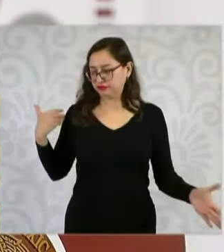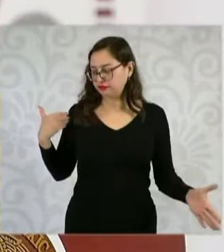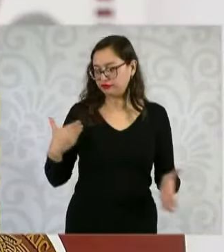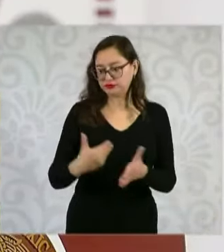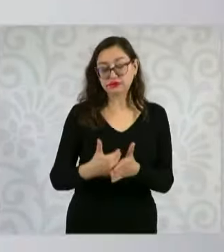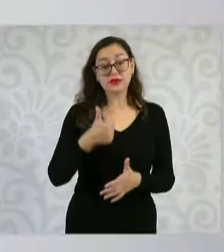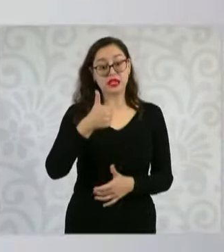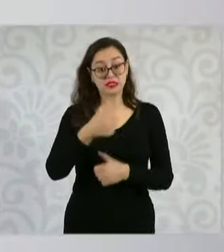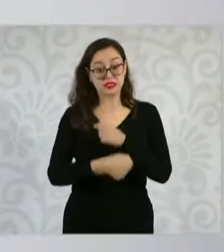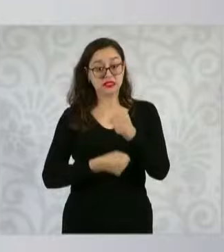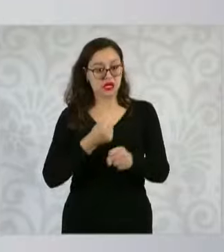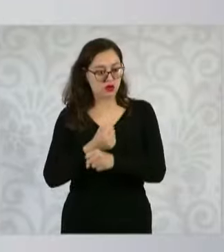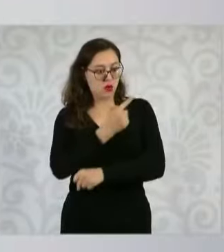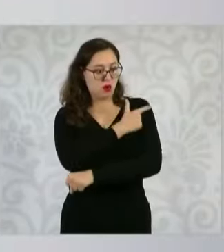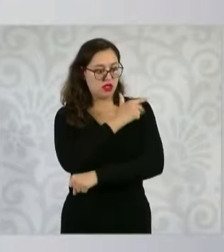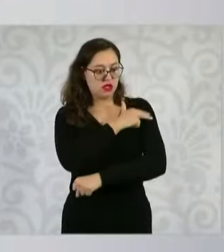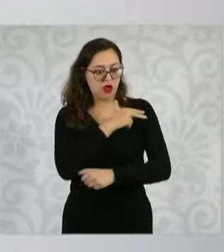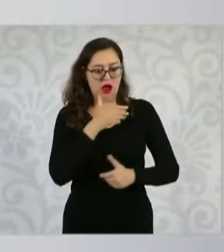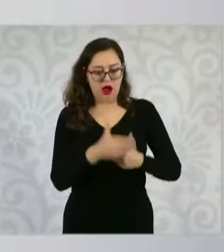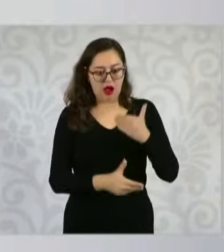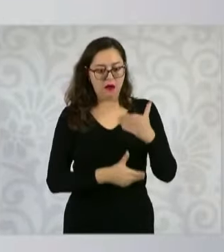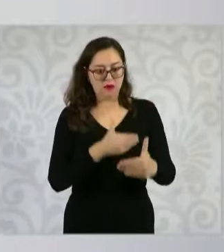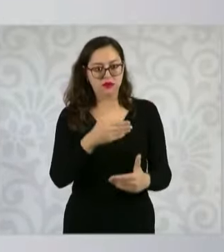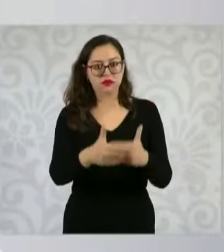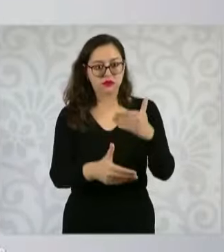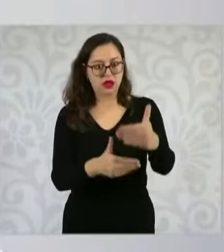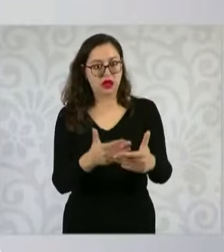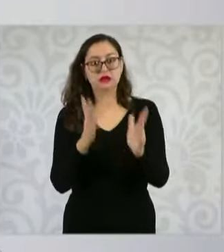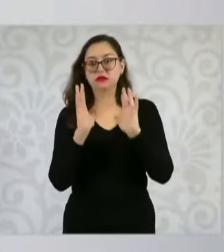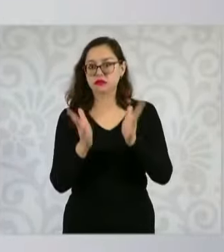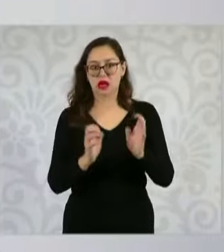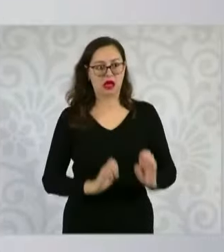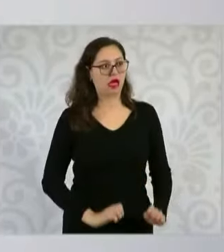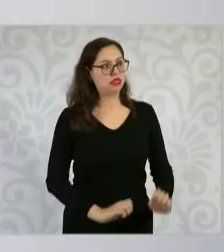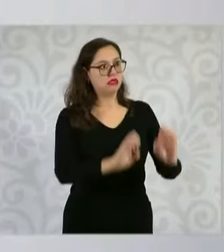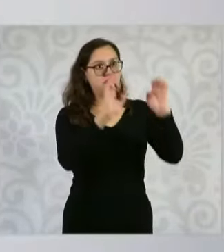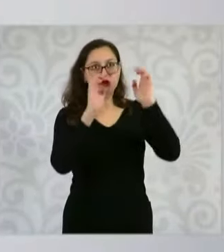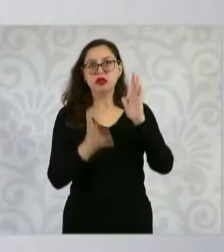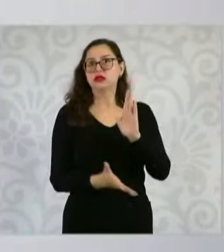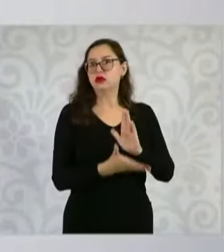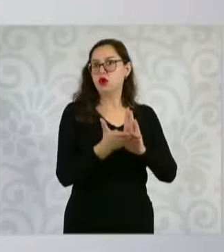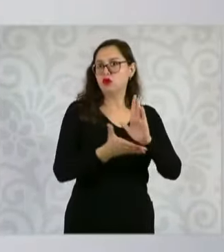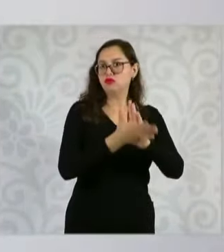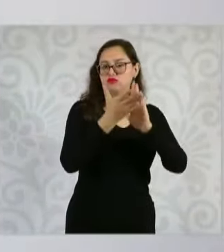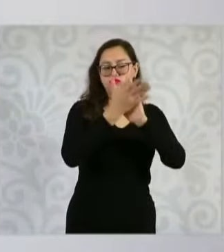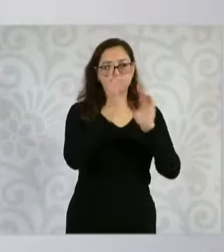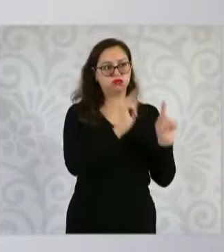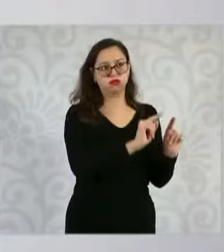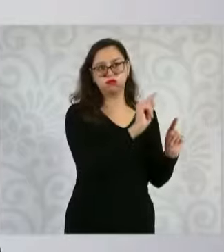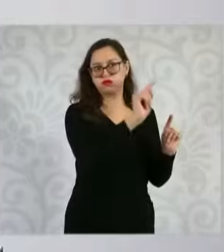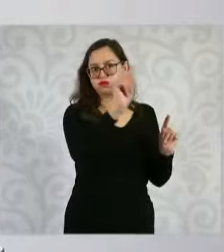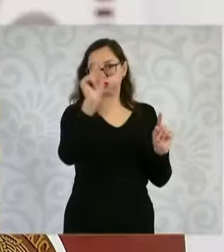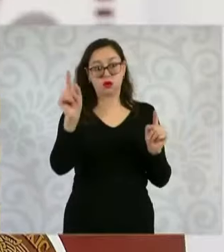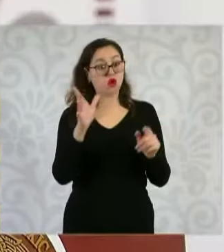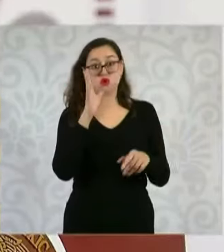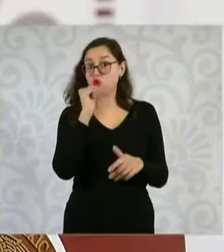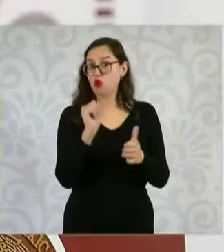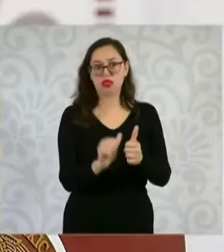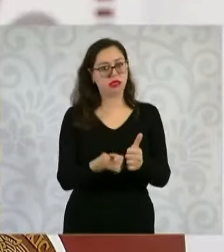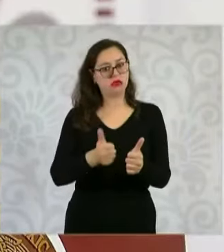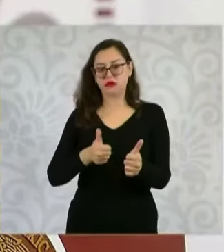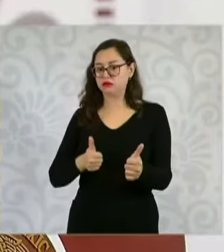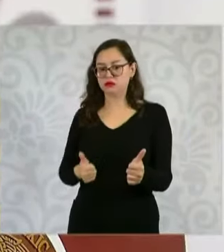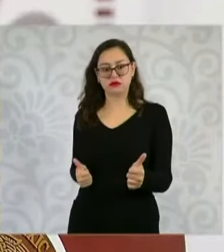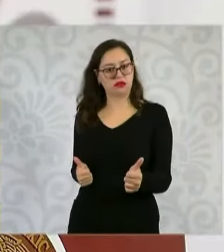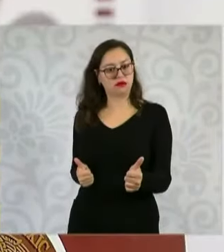problema porque hasta lo que conocemos al momento pareciera un poco más de lo mismo